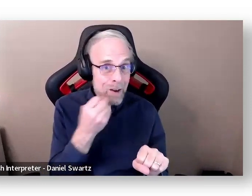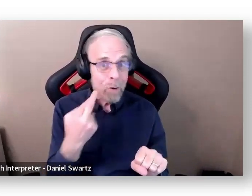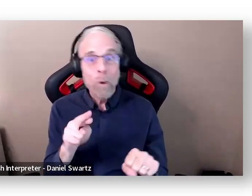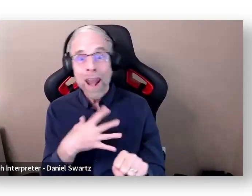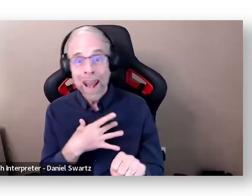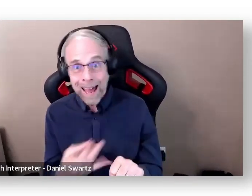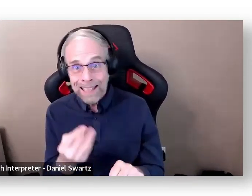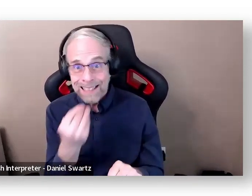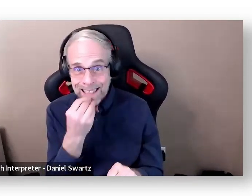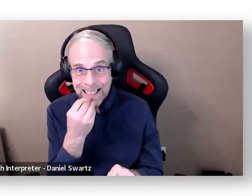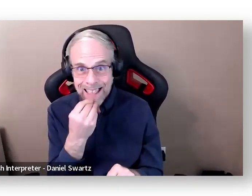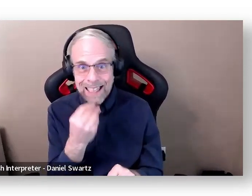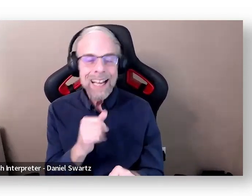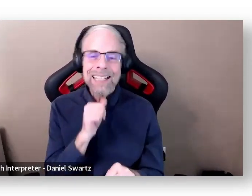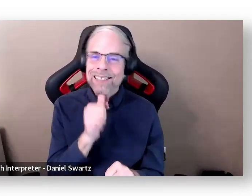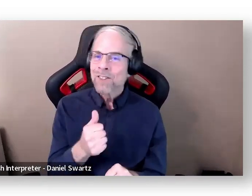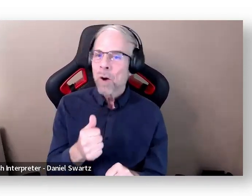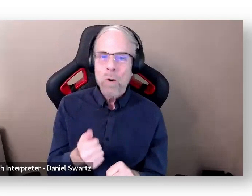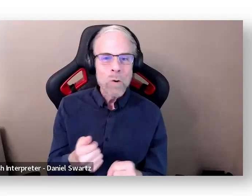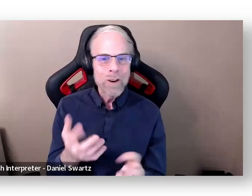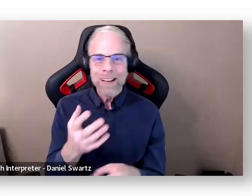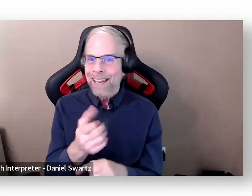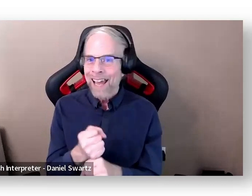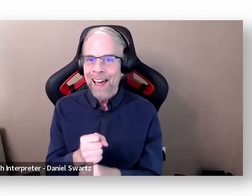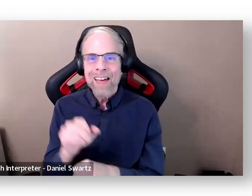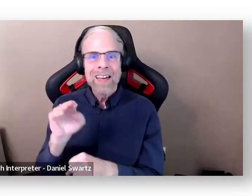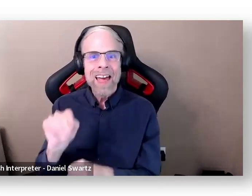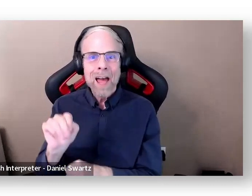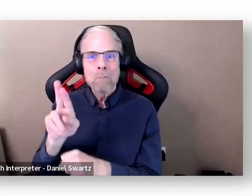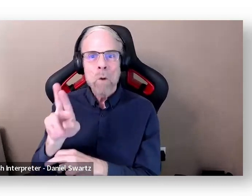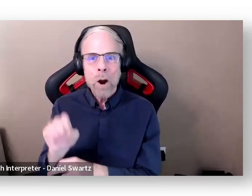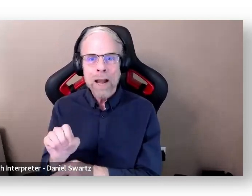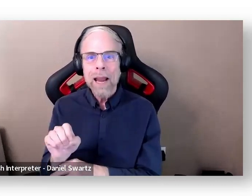Asegúrense que son cosas que les gusta comer o que pueden comer.